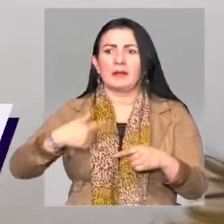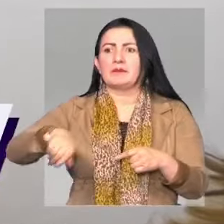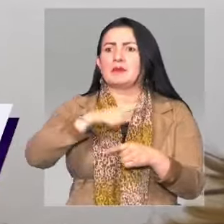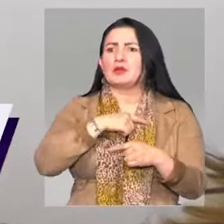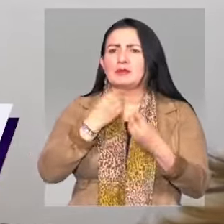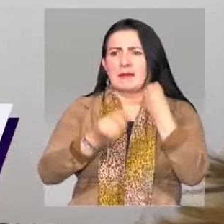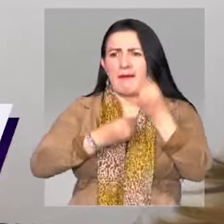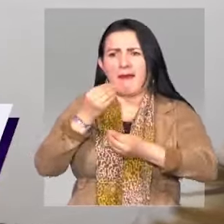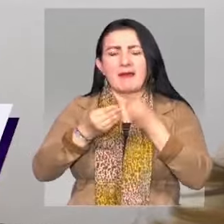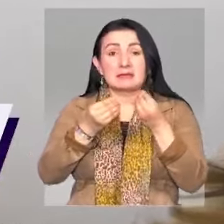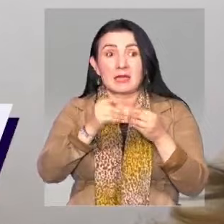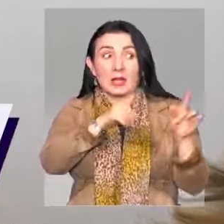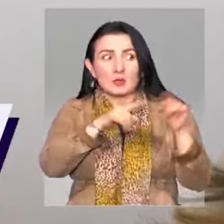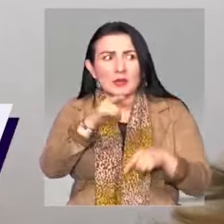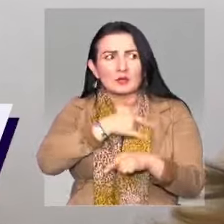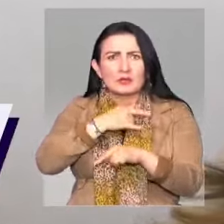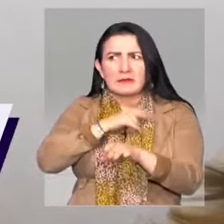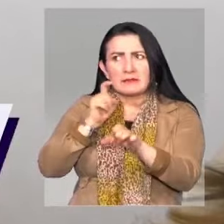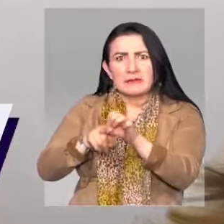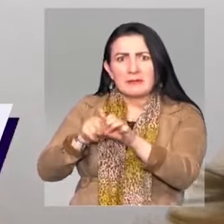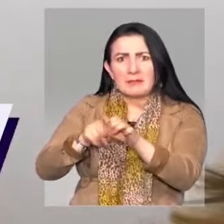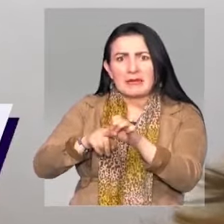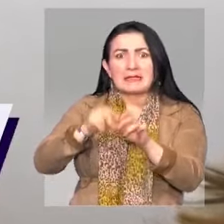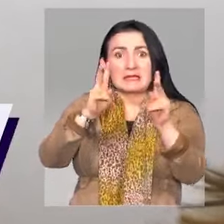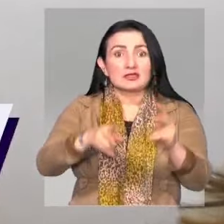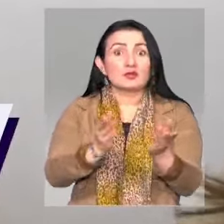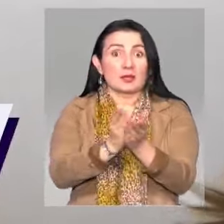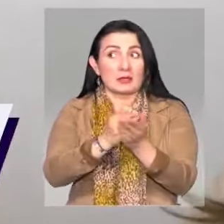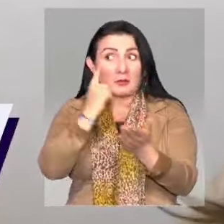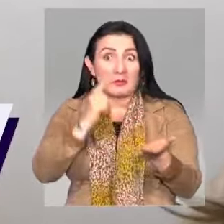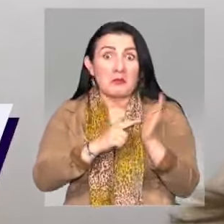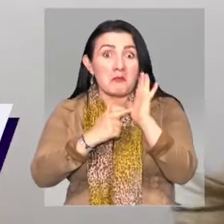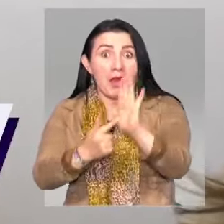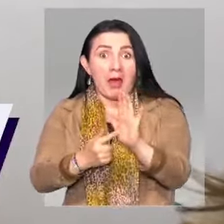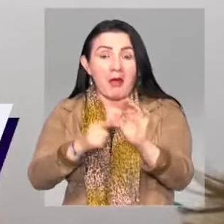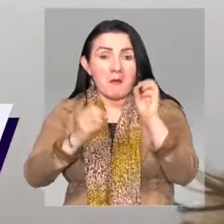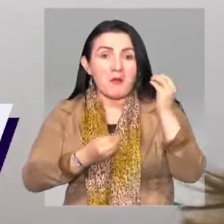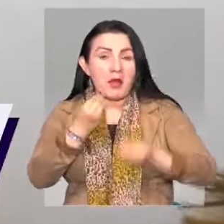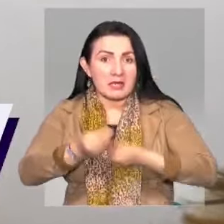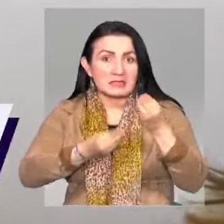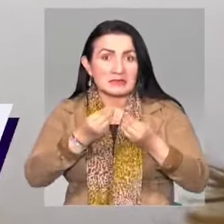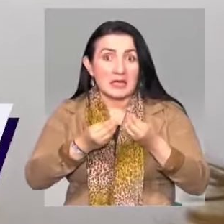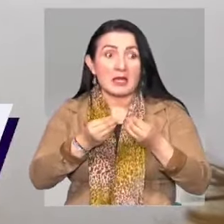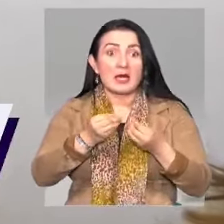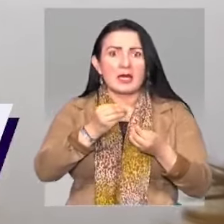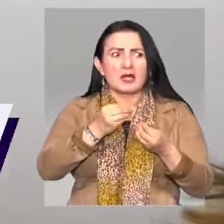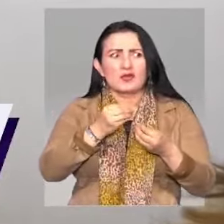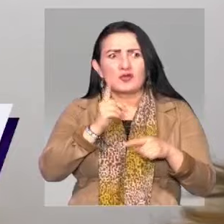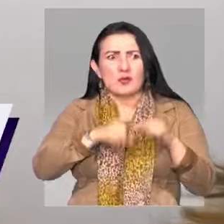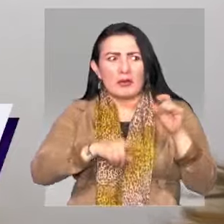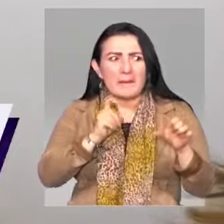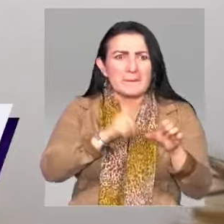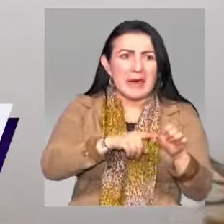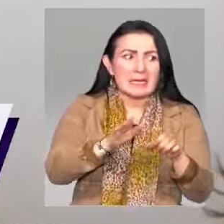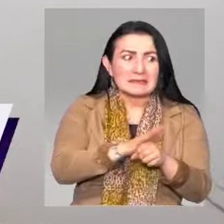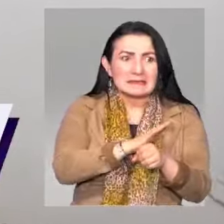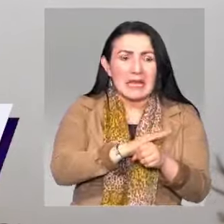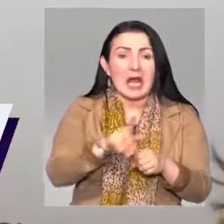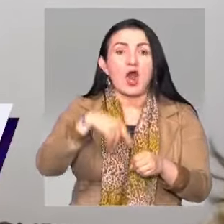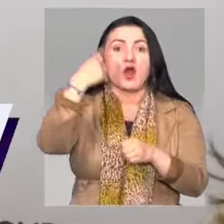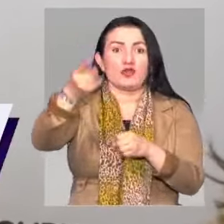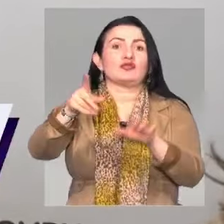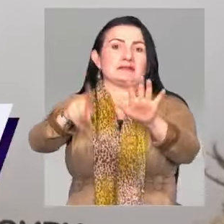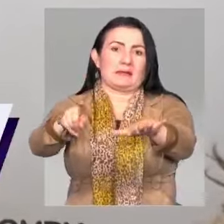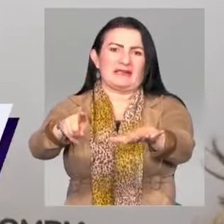invitamos a que las universidades que aún están matriculando estudiantes, ustedes se puedan presentar allí. Y si no logran los cupos de este semestre, que